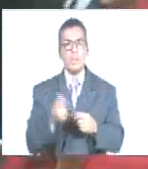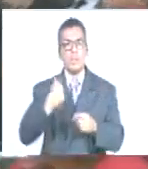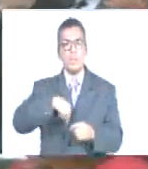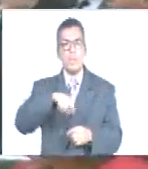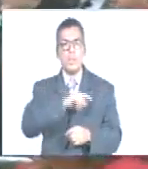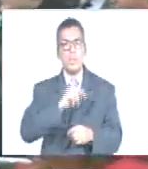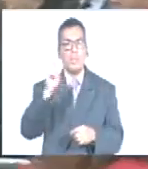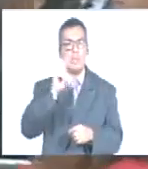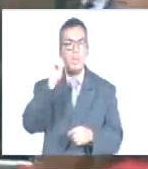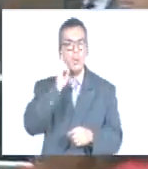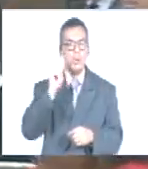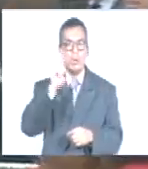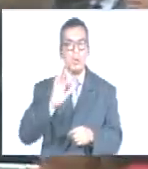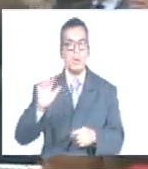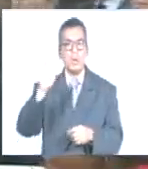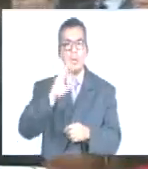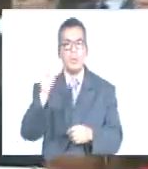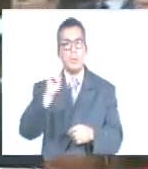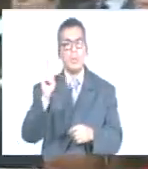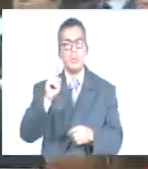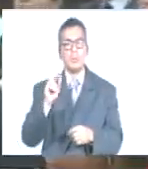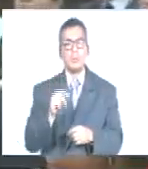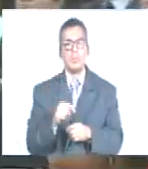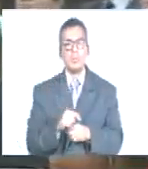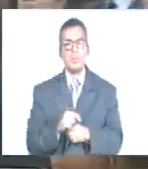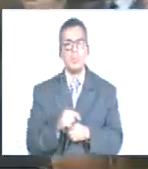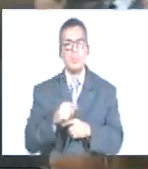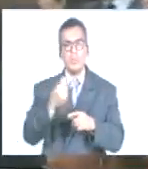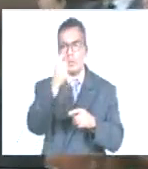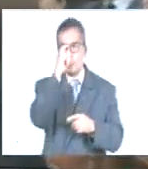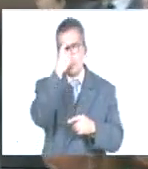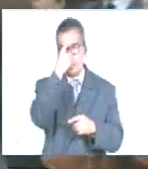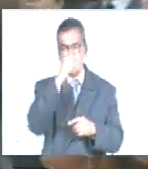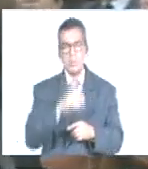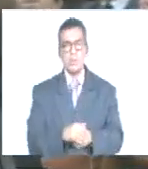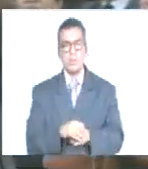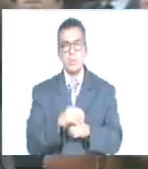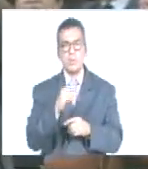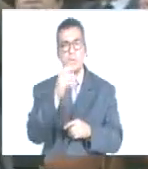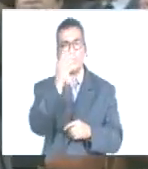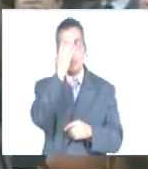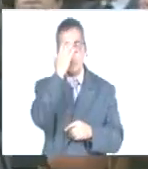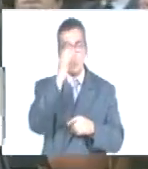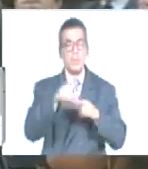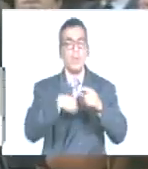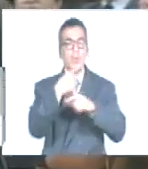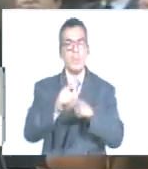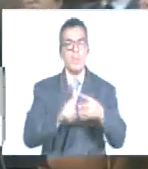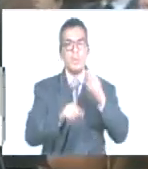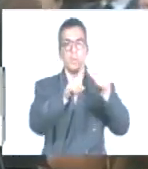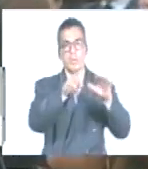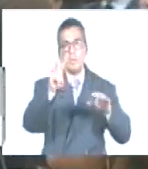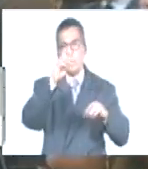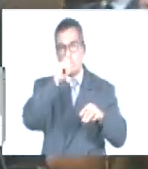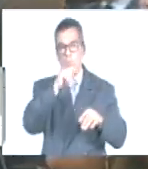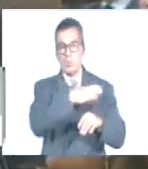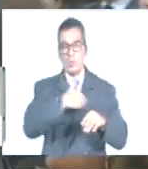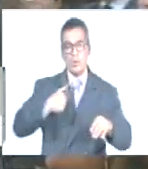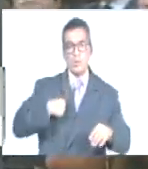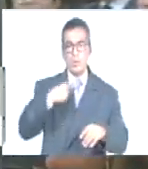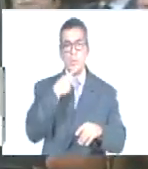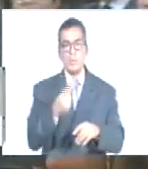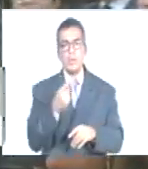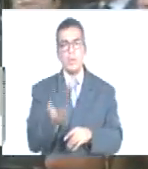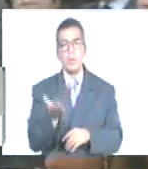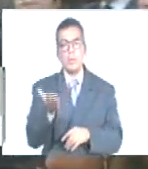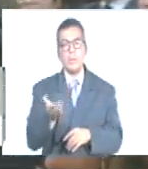nuestra República y la República de la India. Pero más allá de esos 64 años, queremos